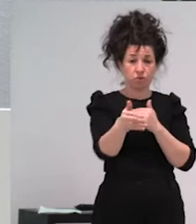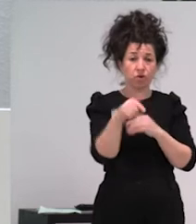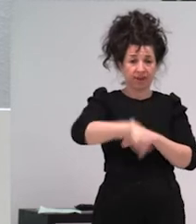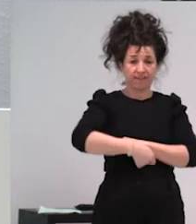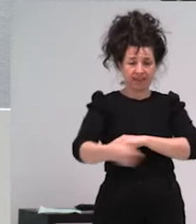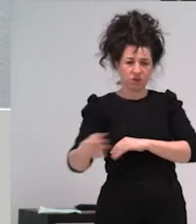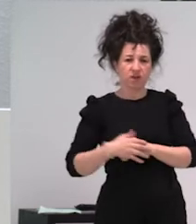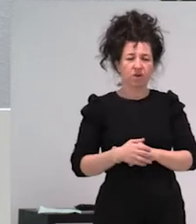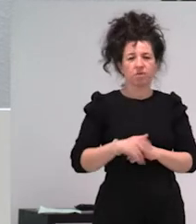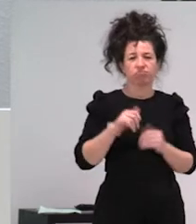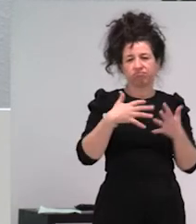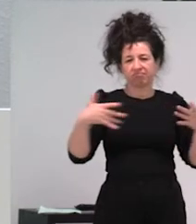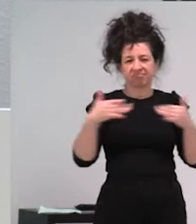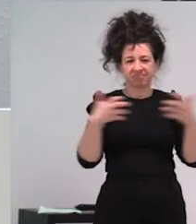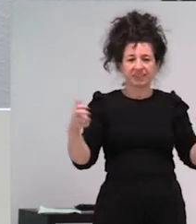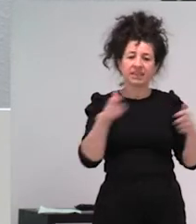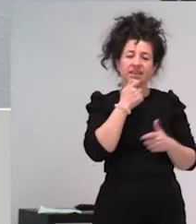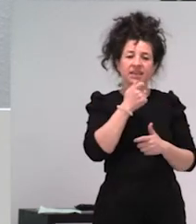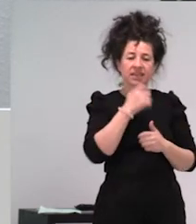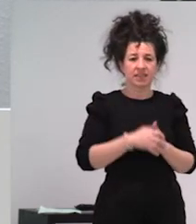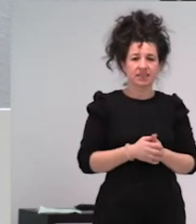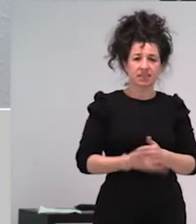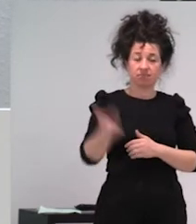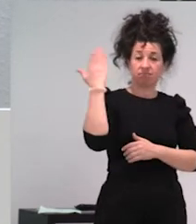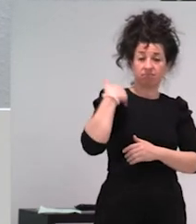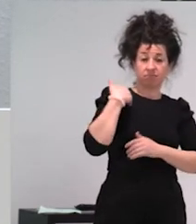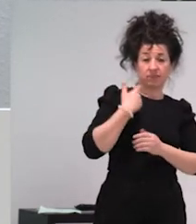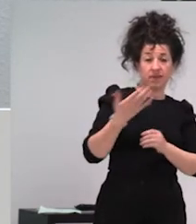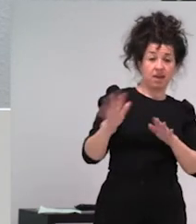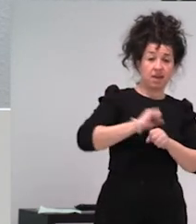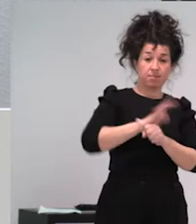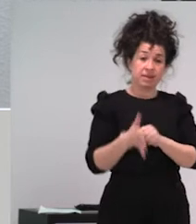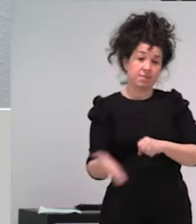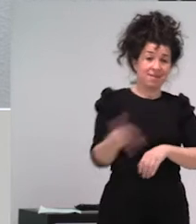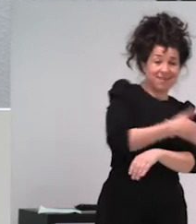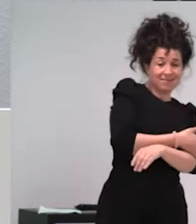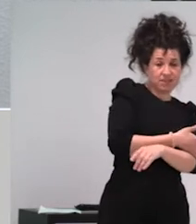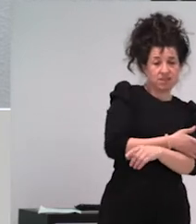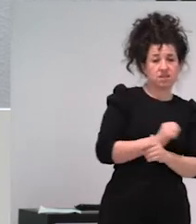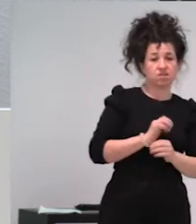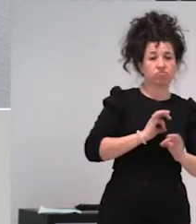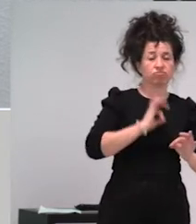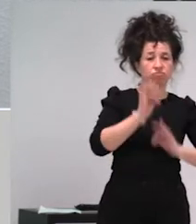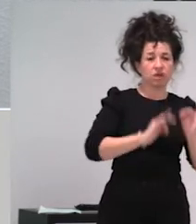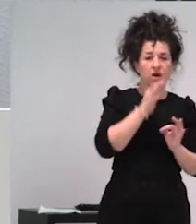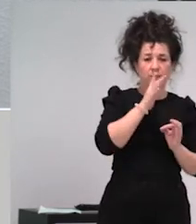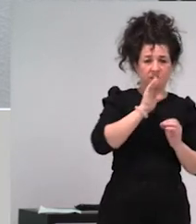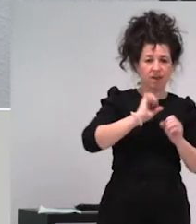podríamos dividirlas en tres grupos, que era antes del COVID, durante el COVID y ahora que podríamos decir